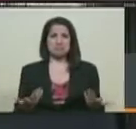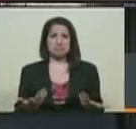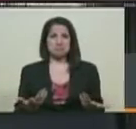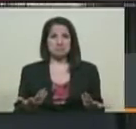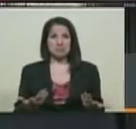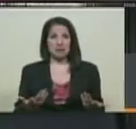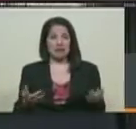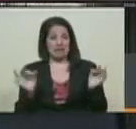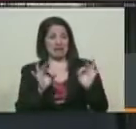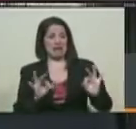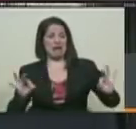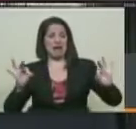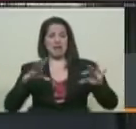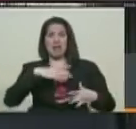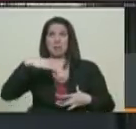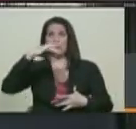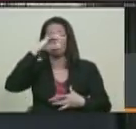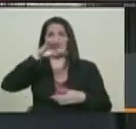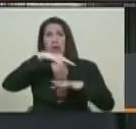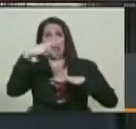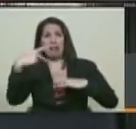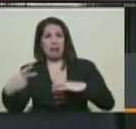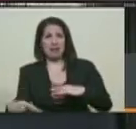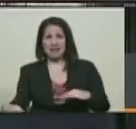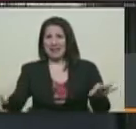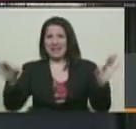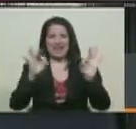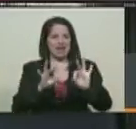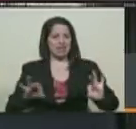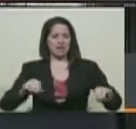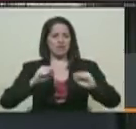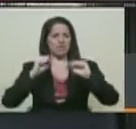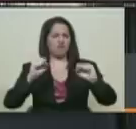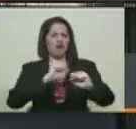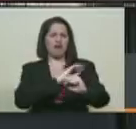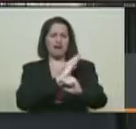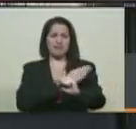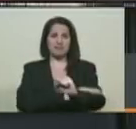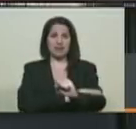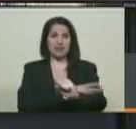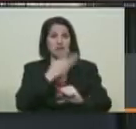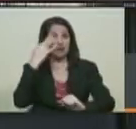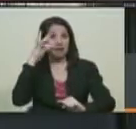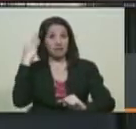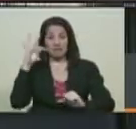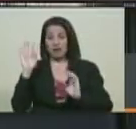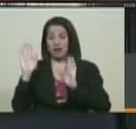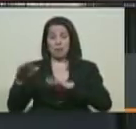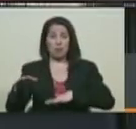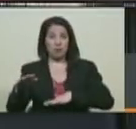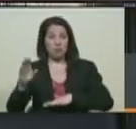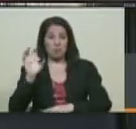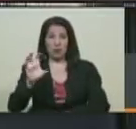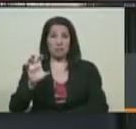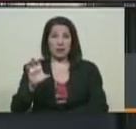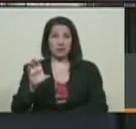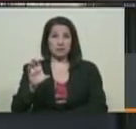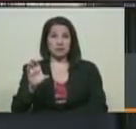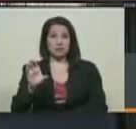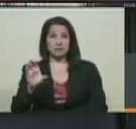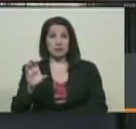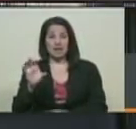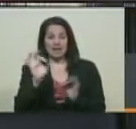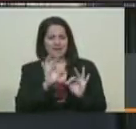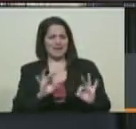Nadie va a doblegar el espíritu y la voluntad que tengo. Y ahora con una fiscalía como la que tiene el país, nada nos va